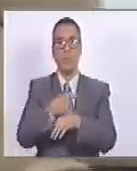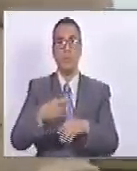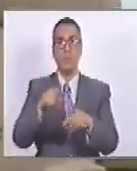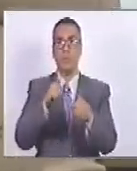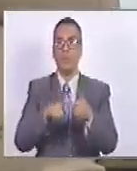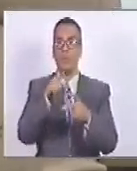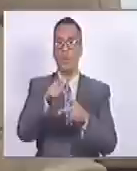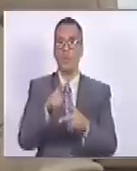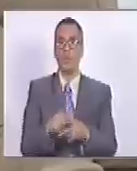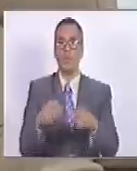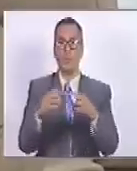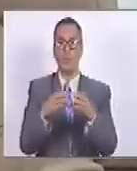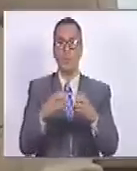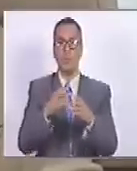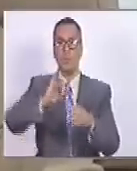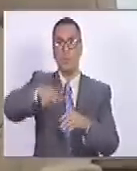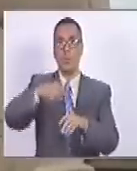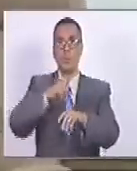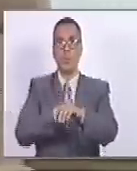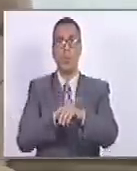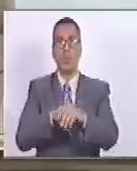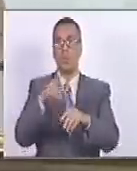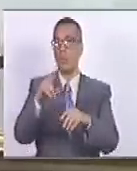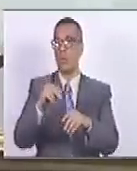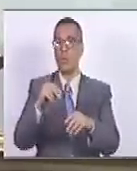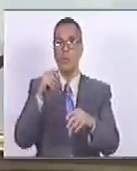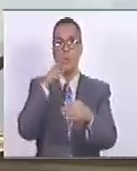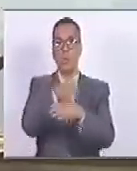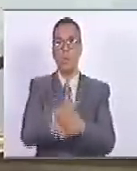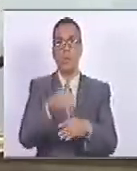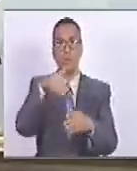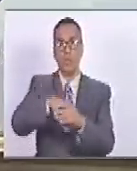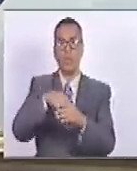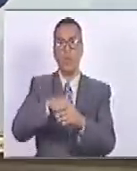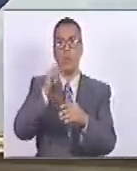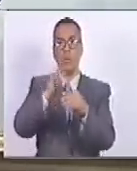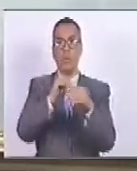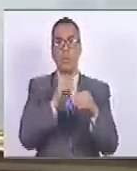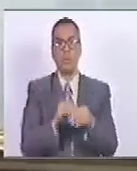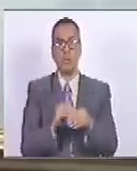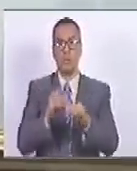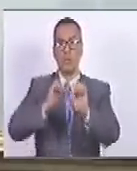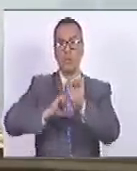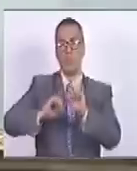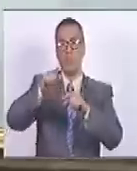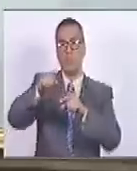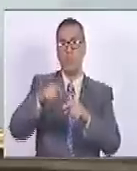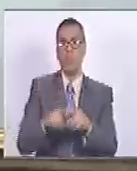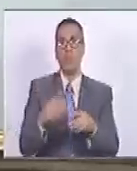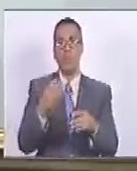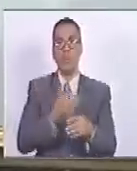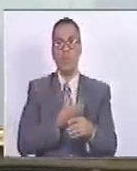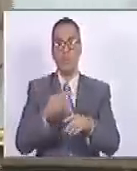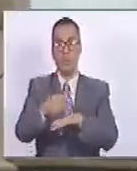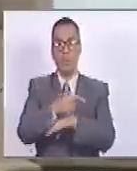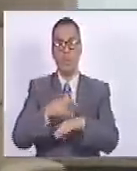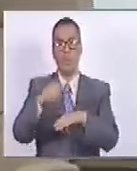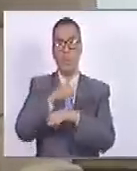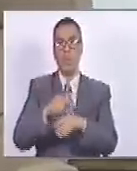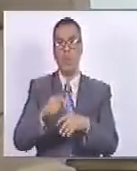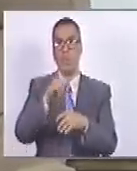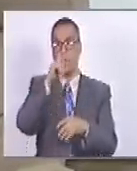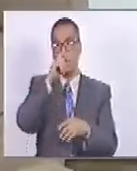agenda para reunirse con Juan Guaidó, que no estaba participando en las elecciones, que estaba llamando la atención en las elecciones alcaldes y gobernadores del